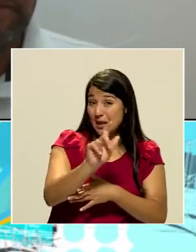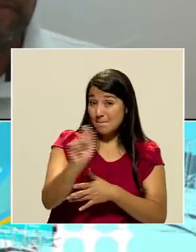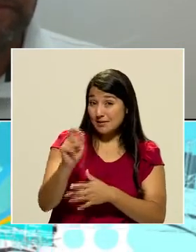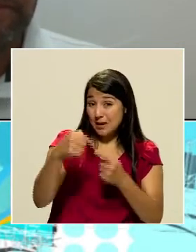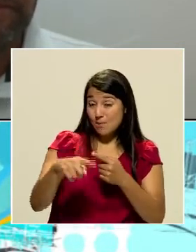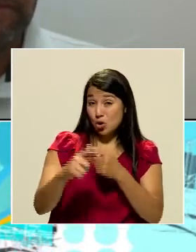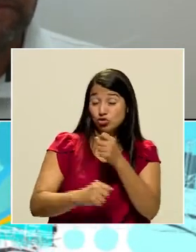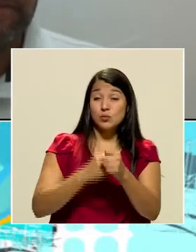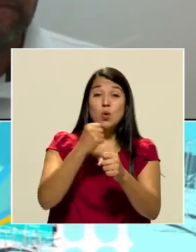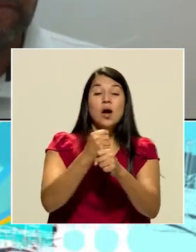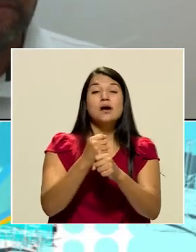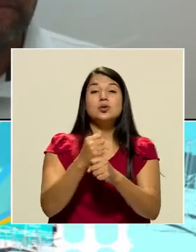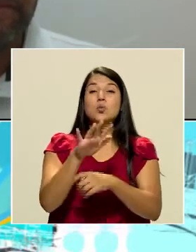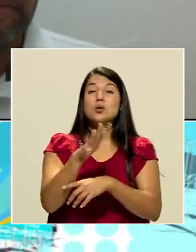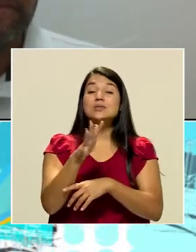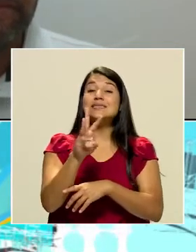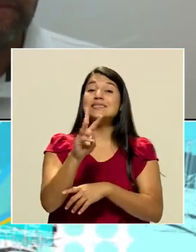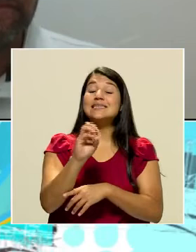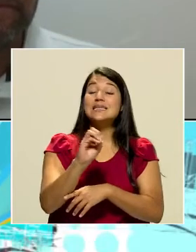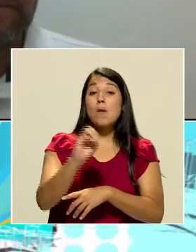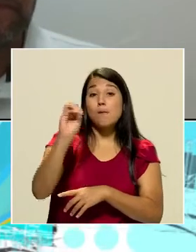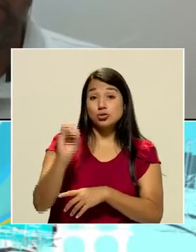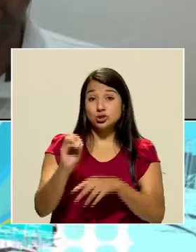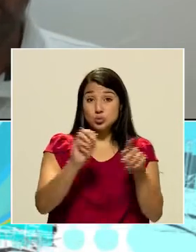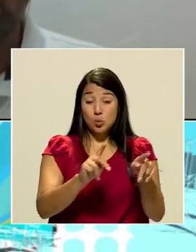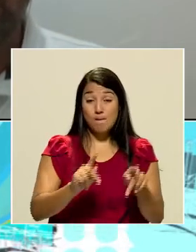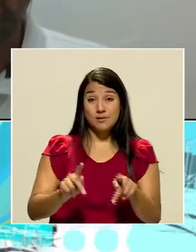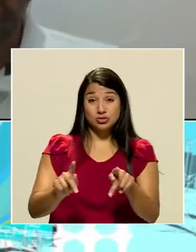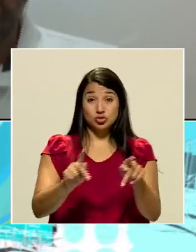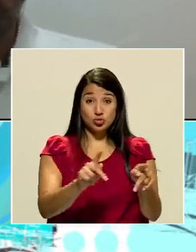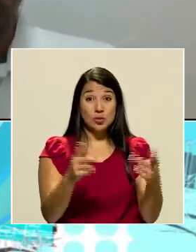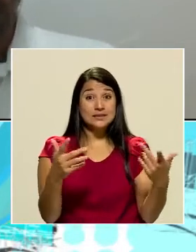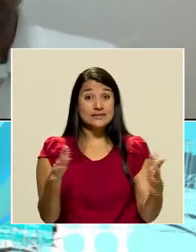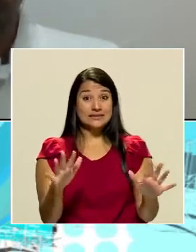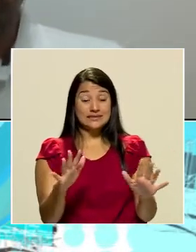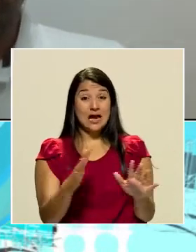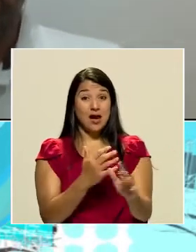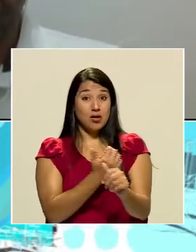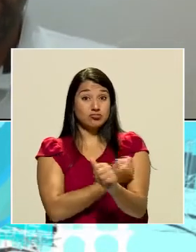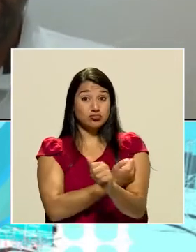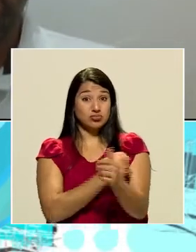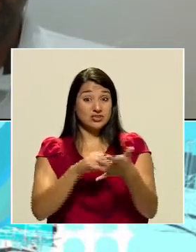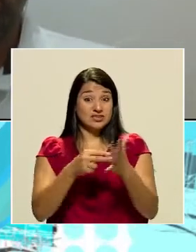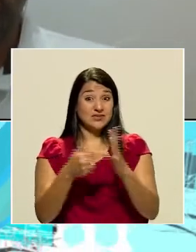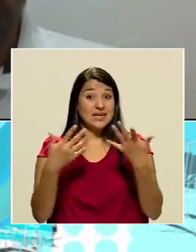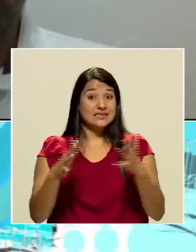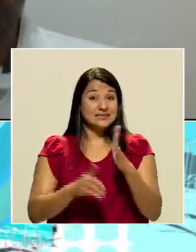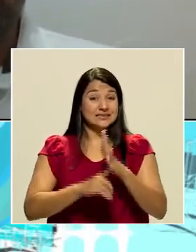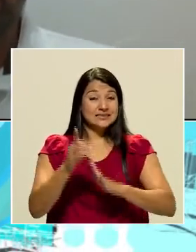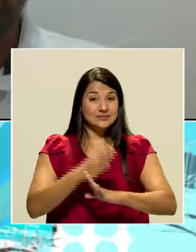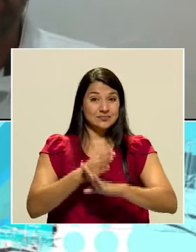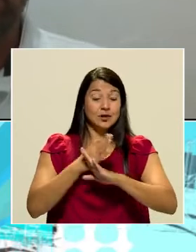viene rondando el 60% de la población ya inmunizada. Aún estaríamos